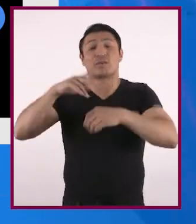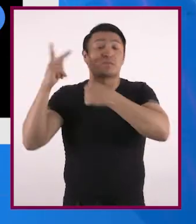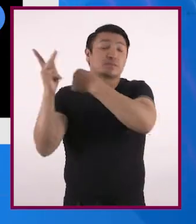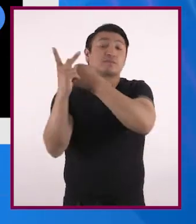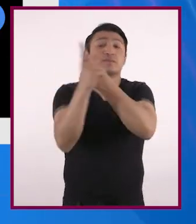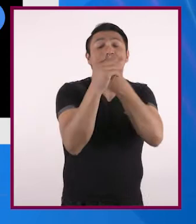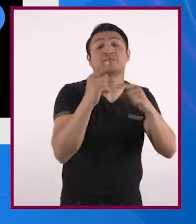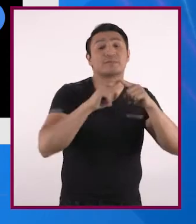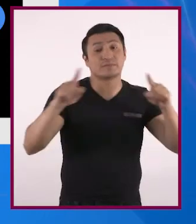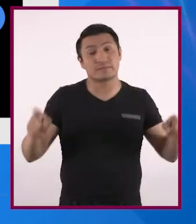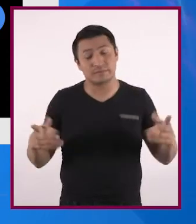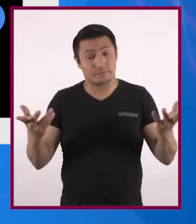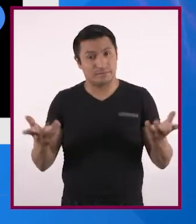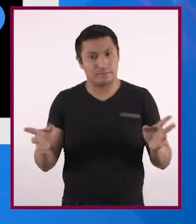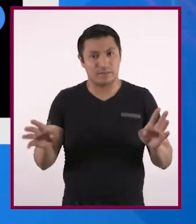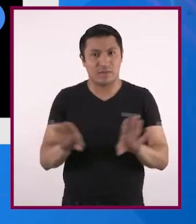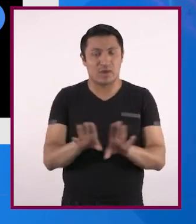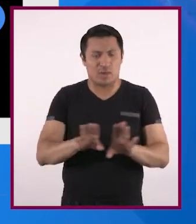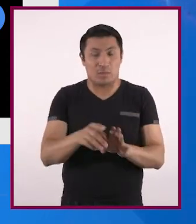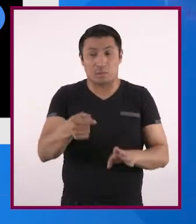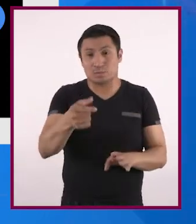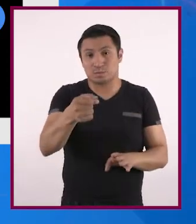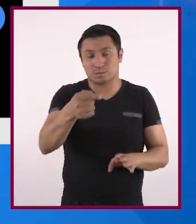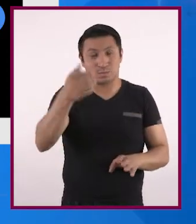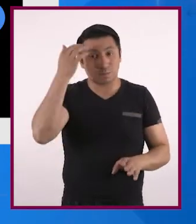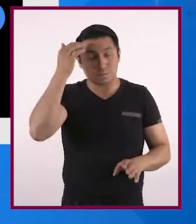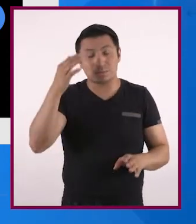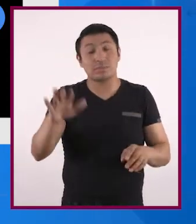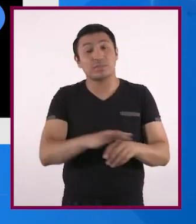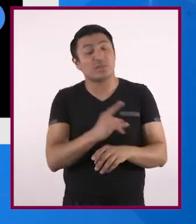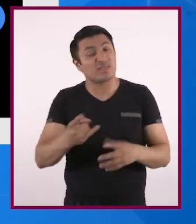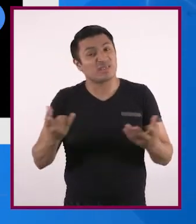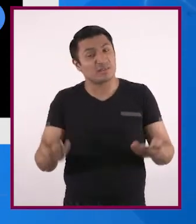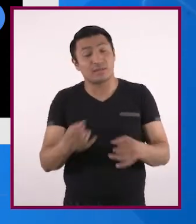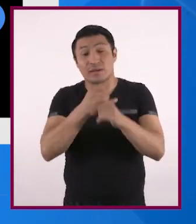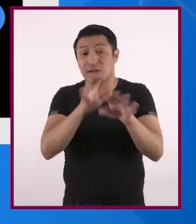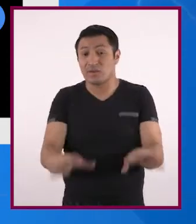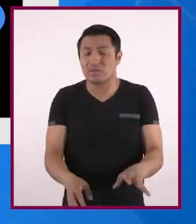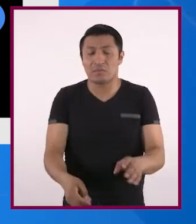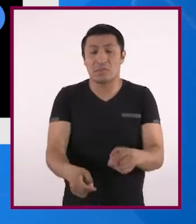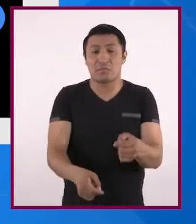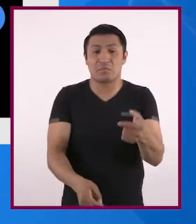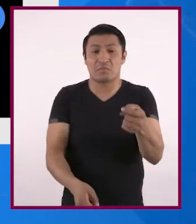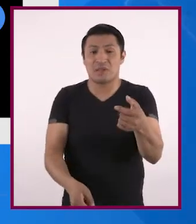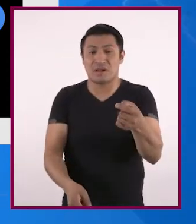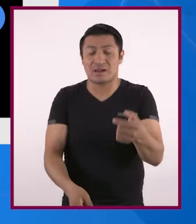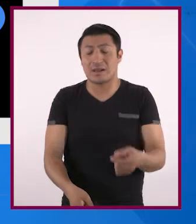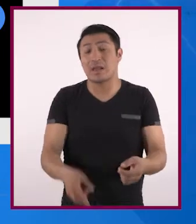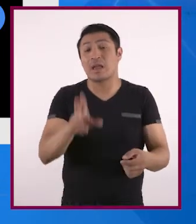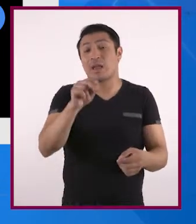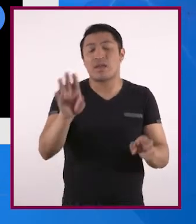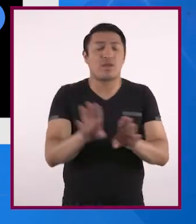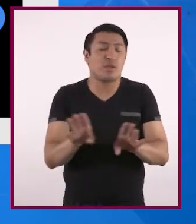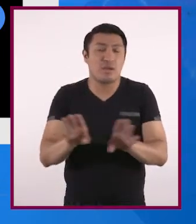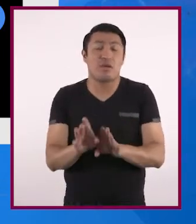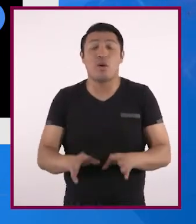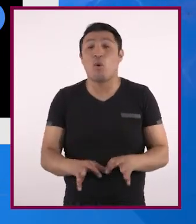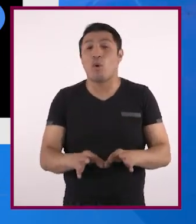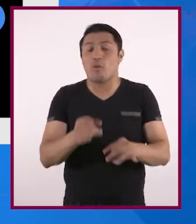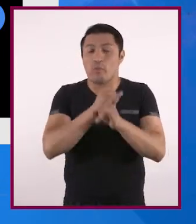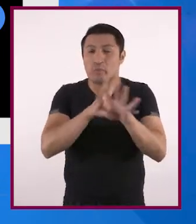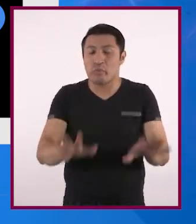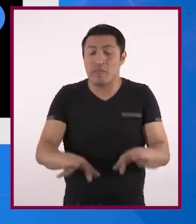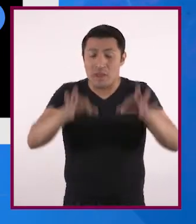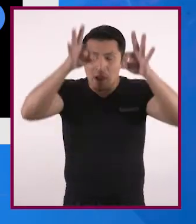un poquito poco transparente, digamos, ¿no? Porque los datos son muy escasos y no son en realidad datos